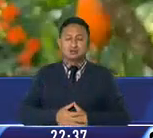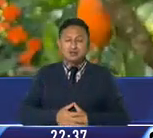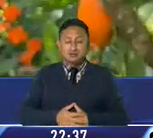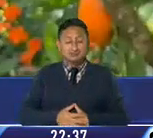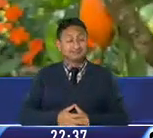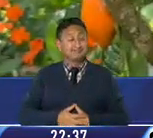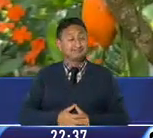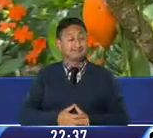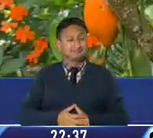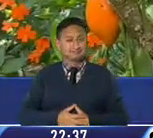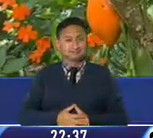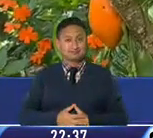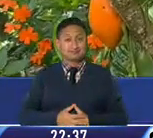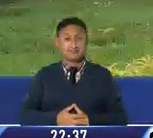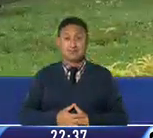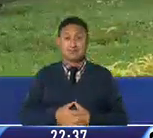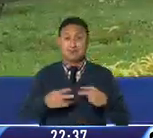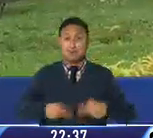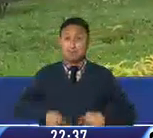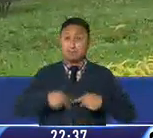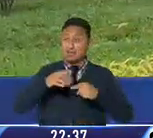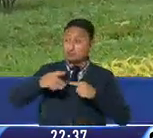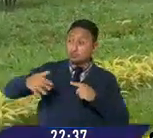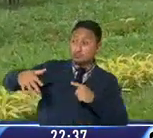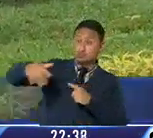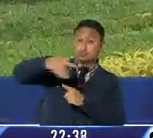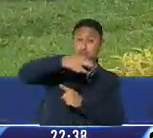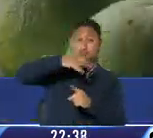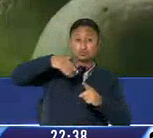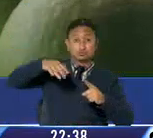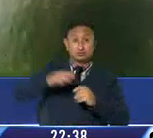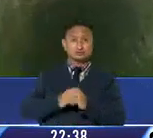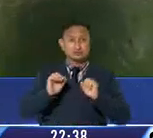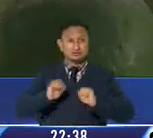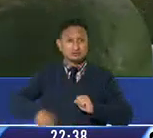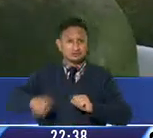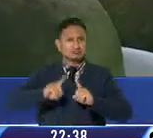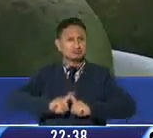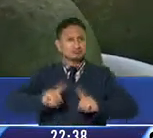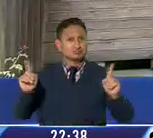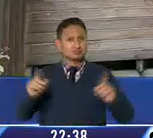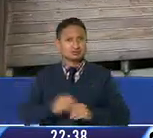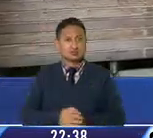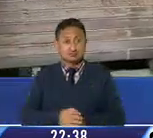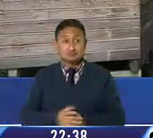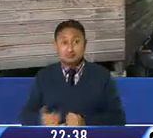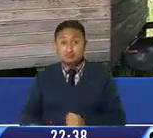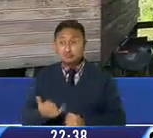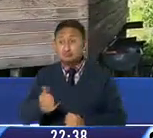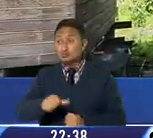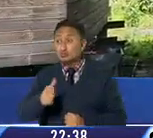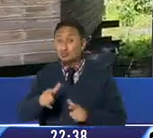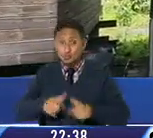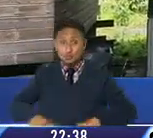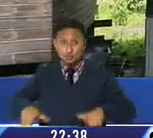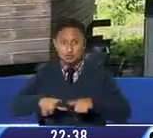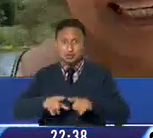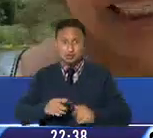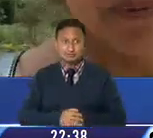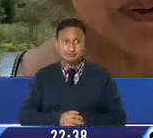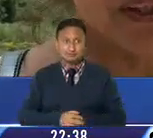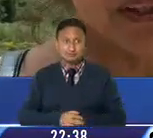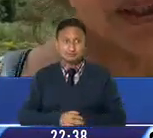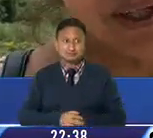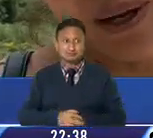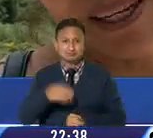La biodiversidad en medio de la Amazonía marca la diferencia ante otros destinos. Es muy